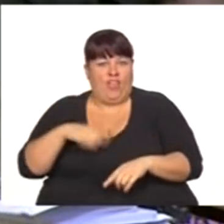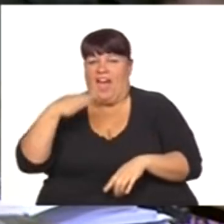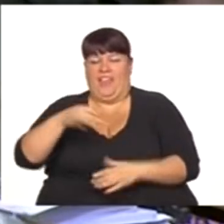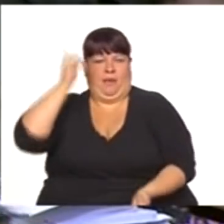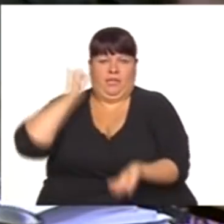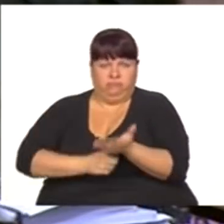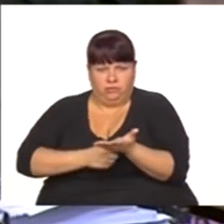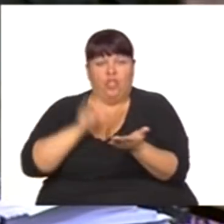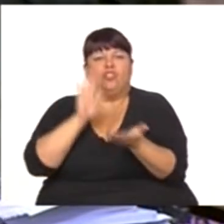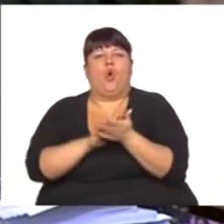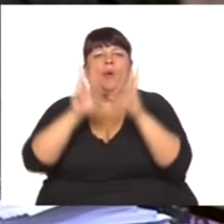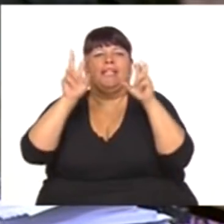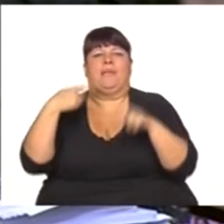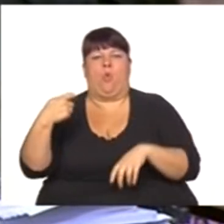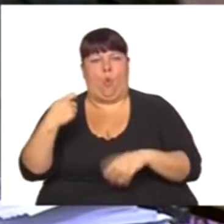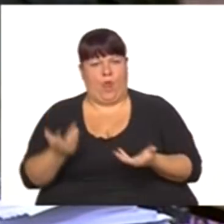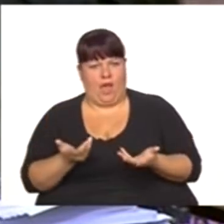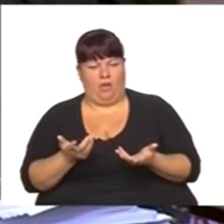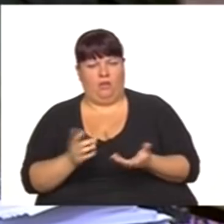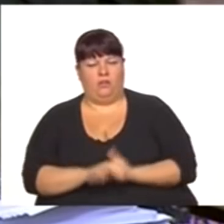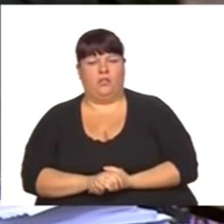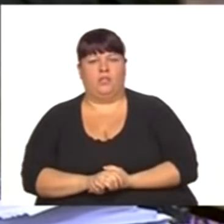que dictaminar sobre la cuestión previsional.